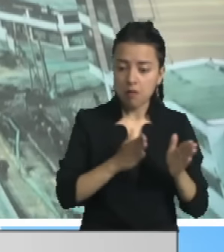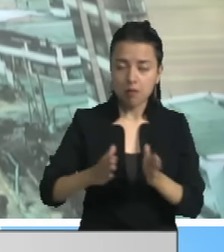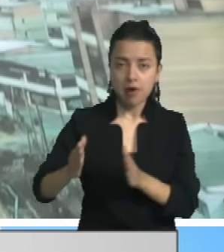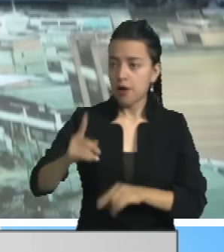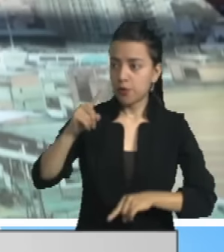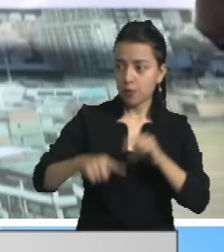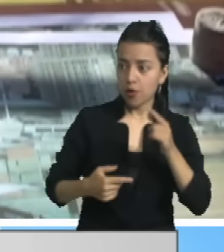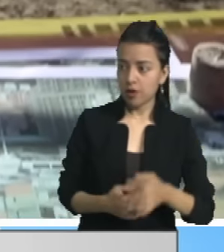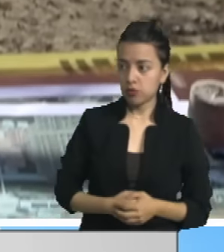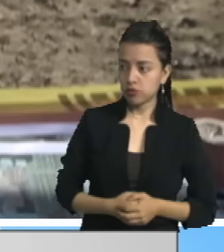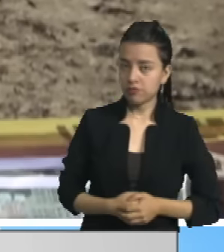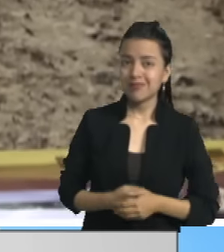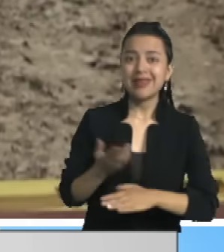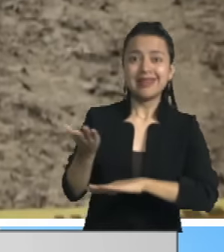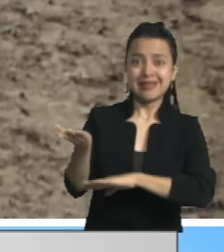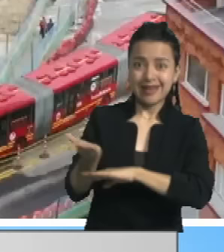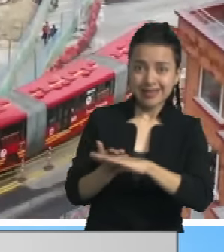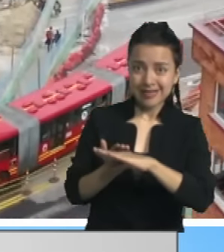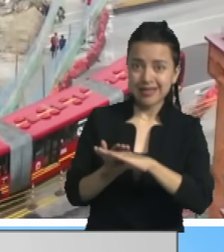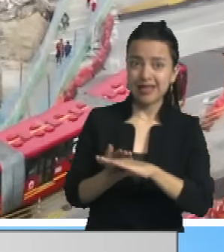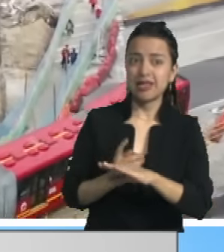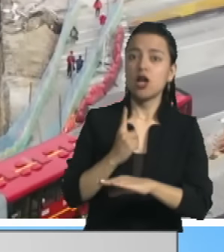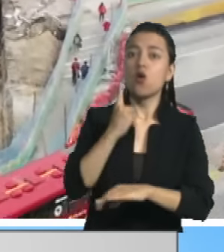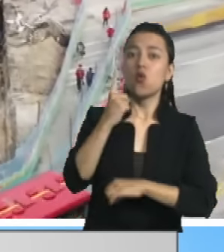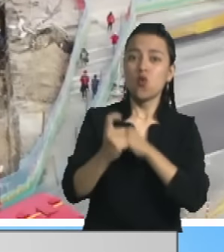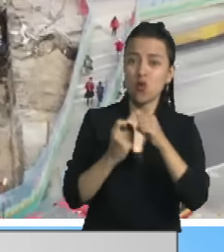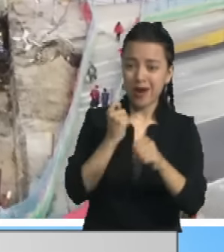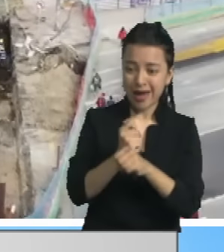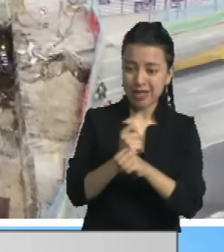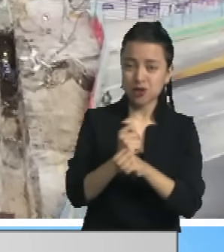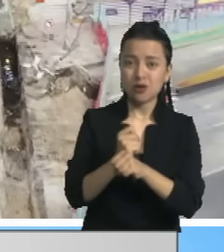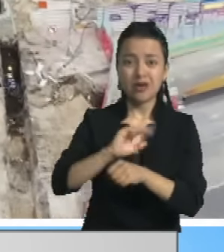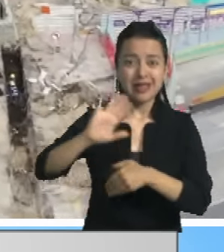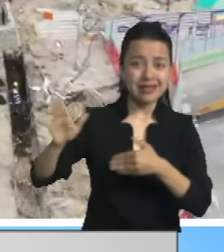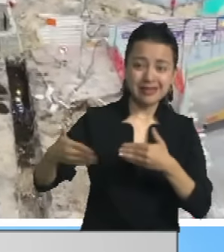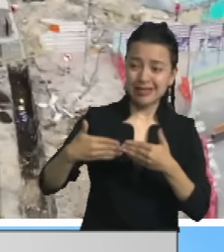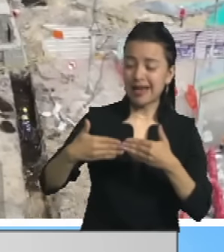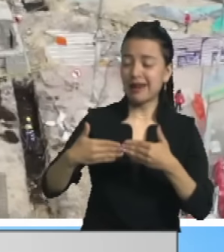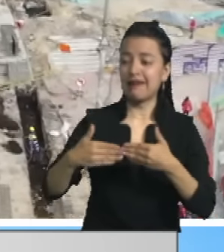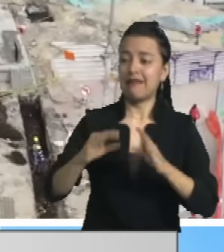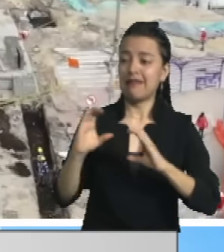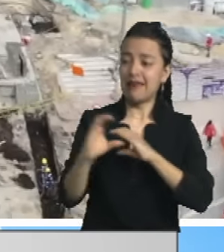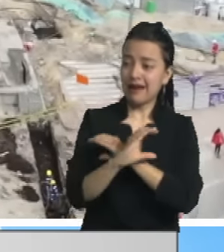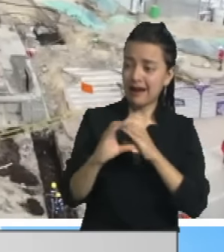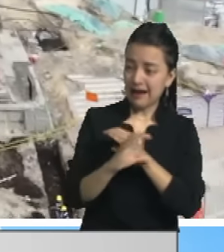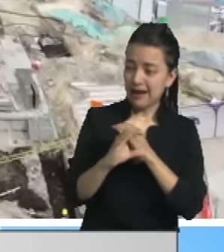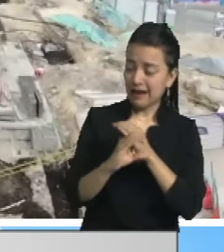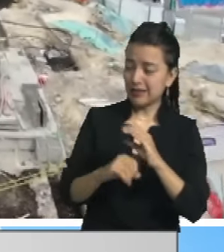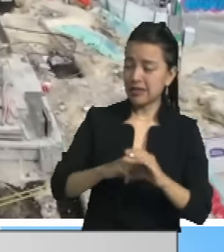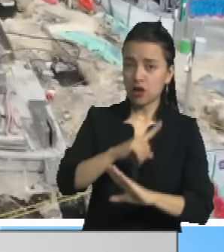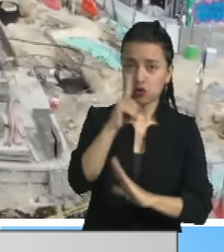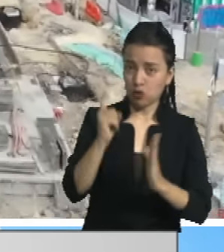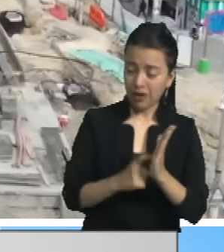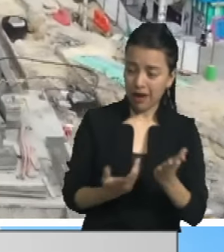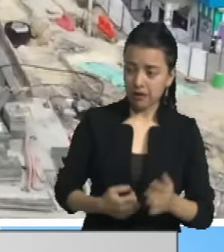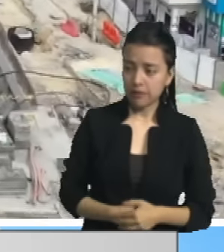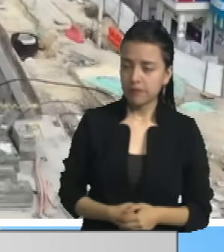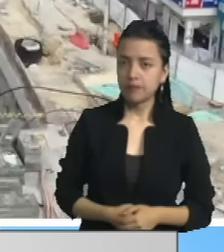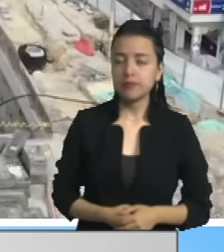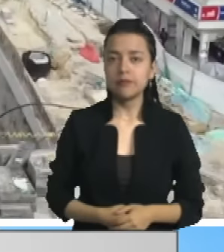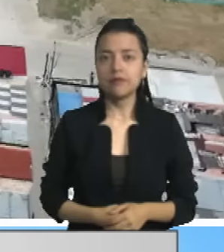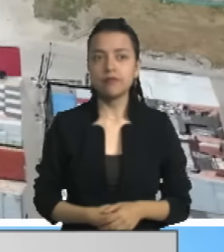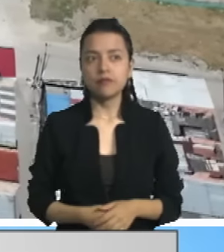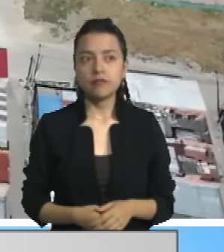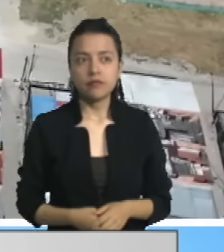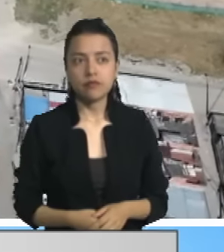obra y ellos están pidiendo un año de cierre total desde dónde hasta dónde implica en concreto